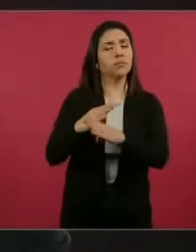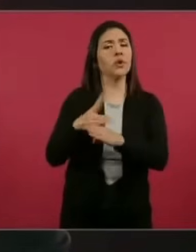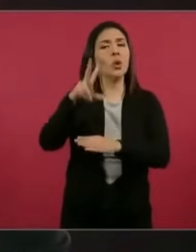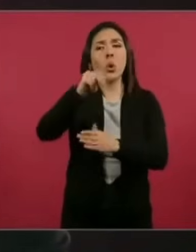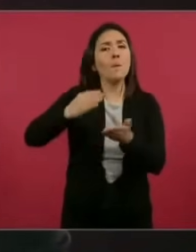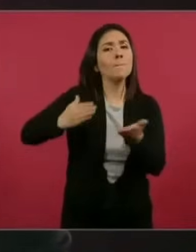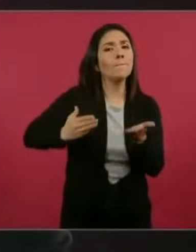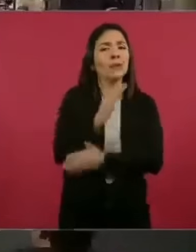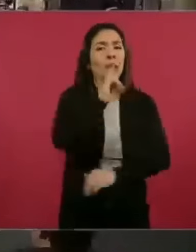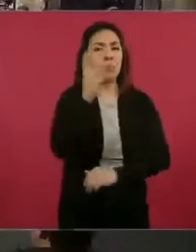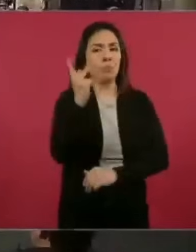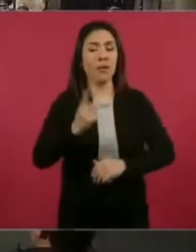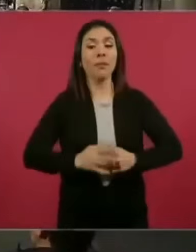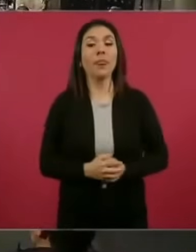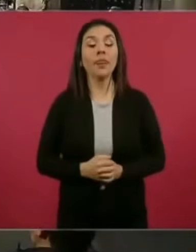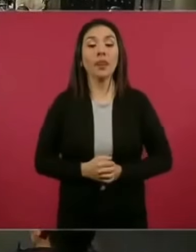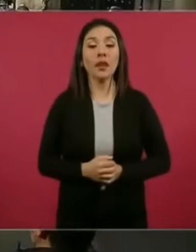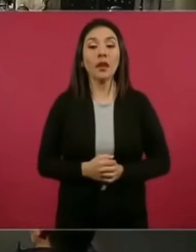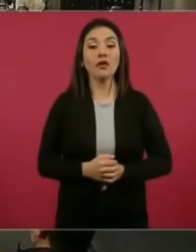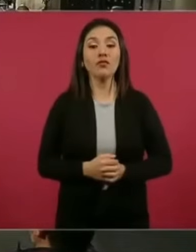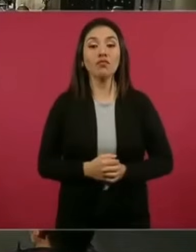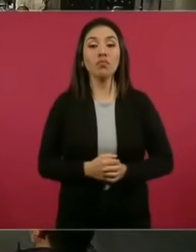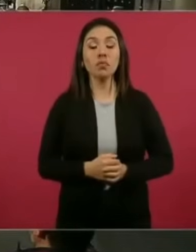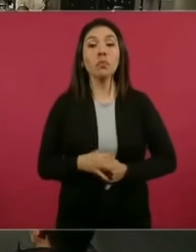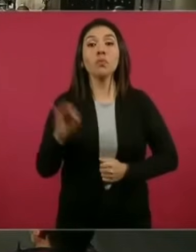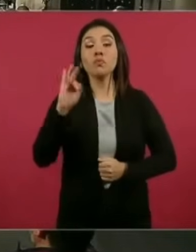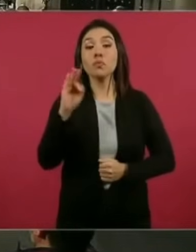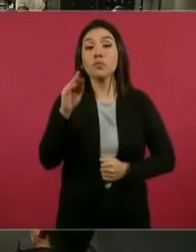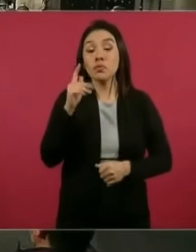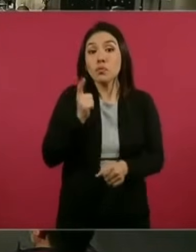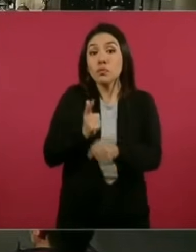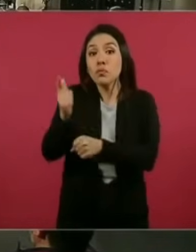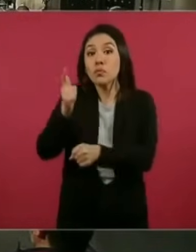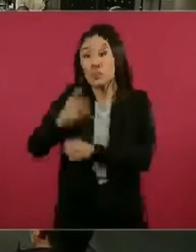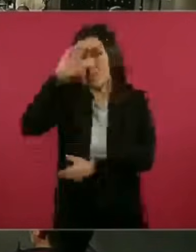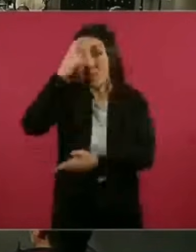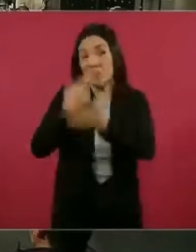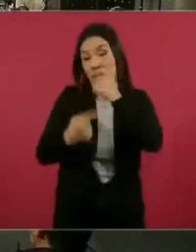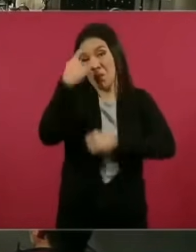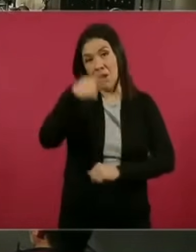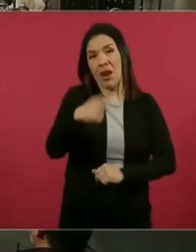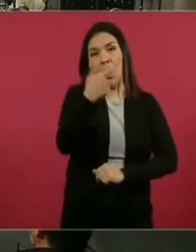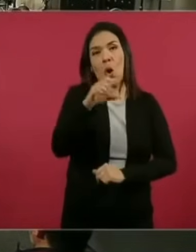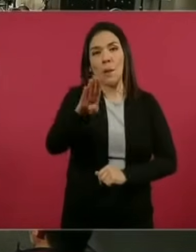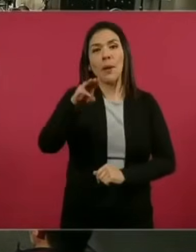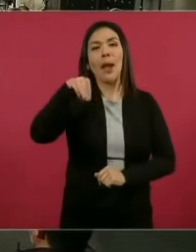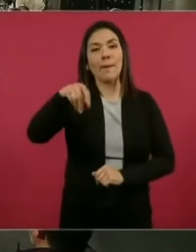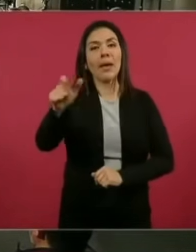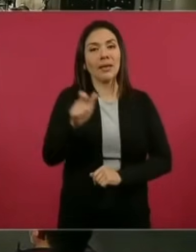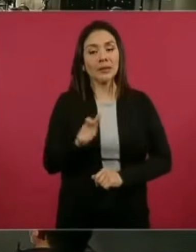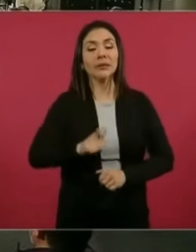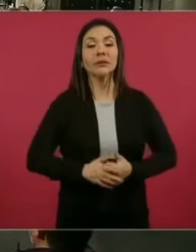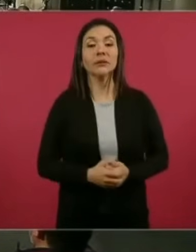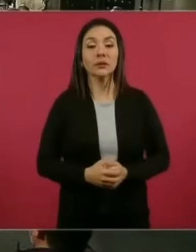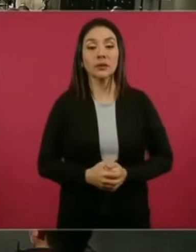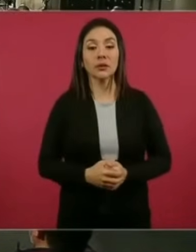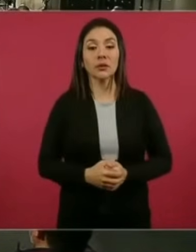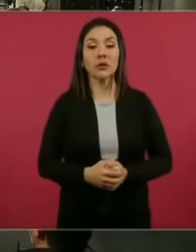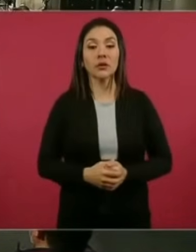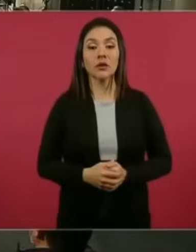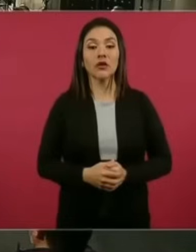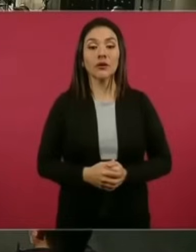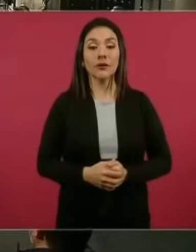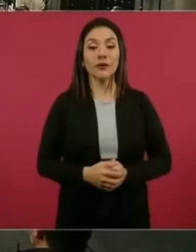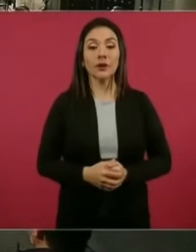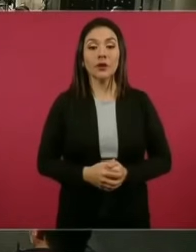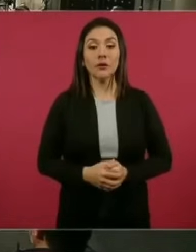de las IPs. La detección de vulnerabilidades de las aplicaciones de GovMX. Siguiente, por favor. Ahora, nada